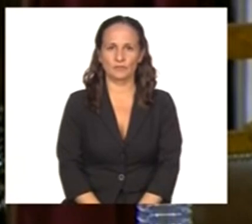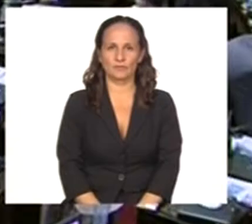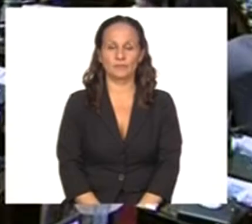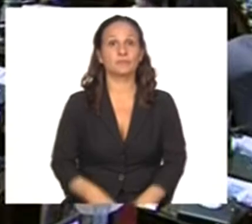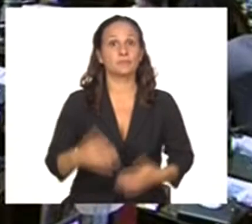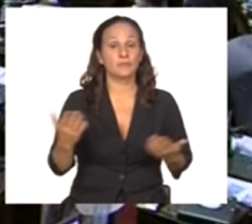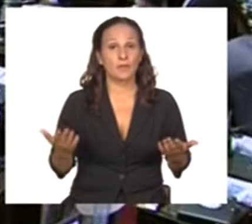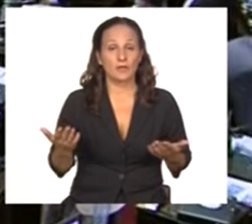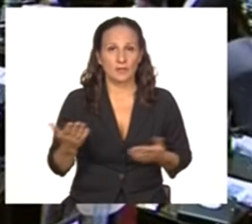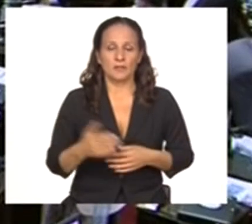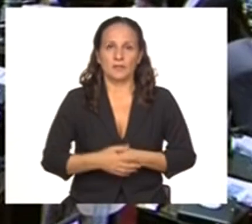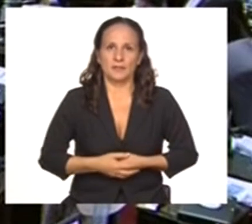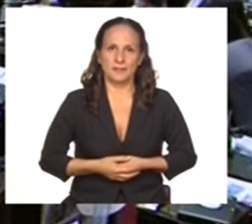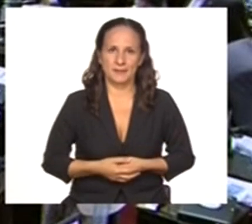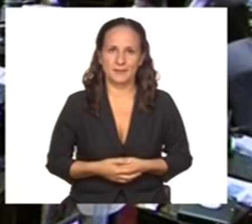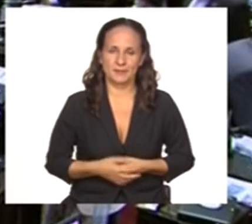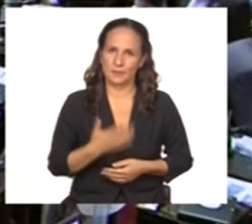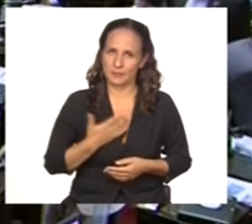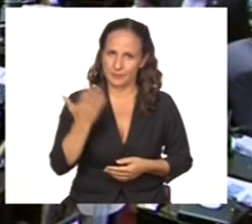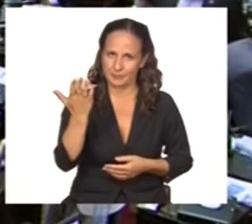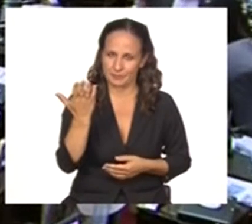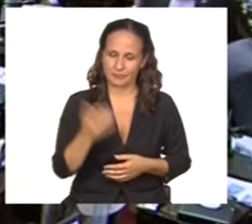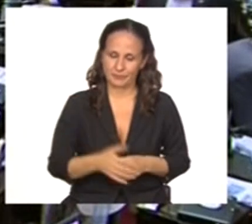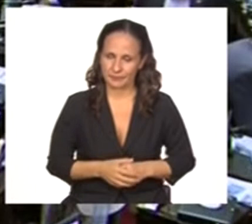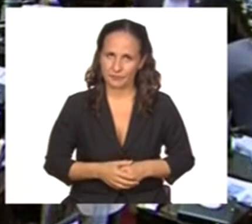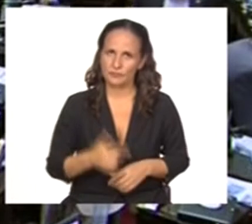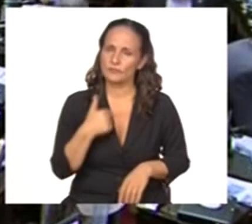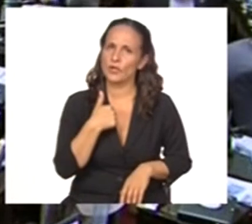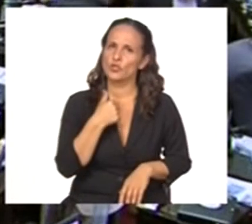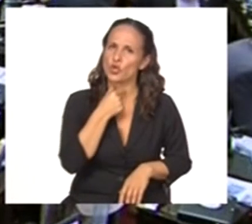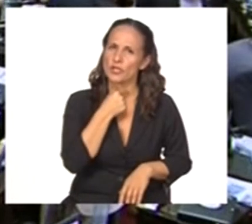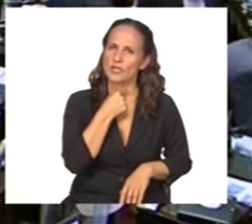Señor presidente, yo quisiera